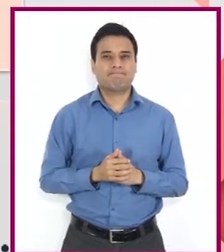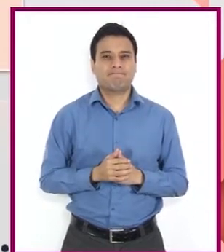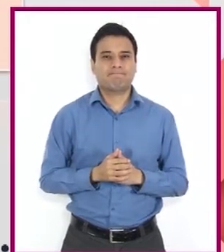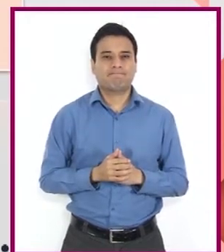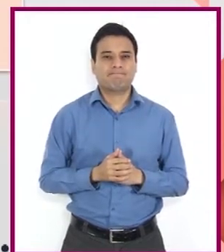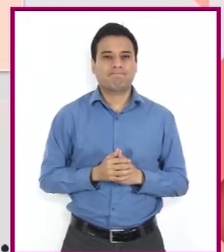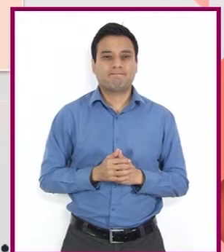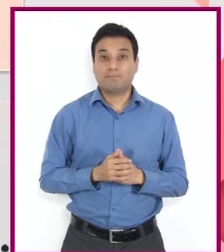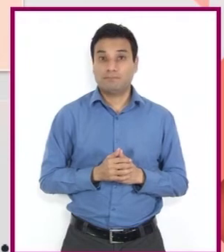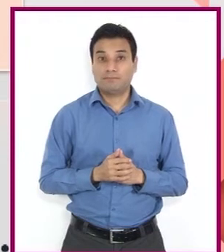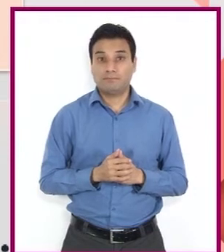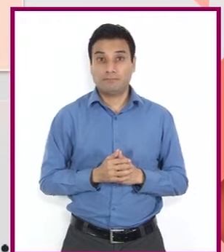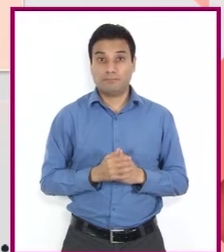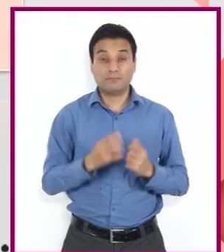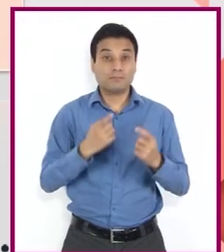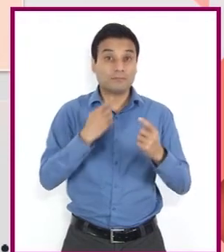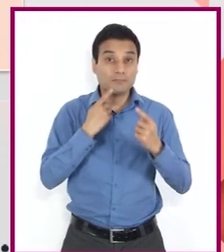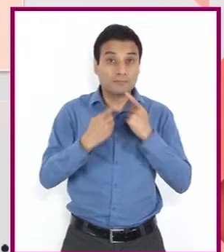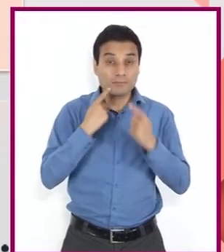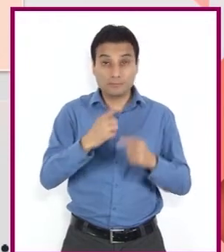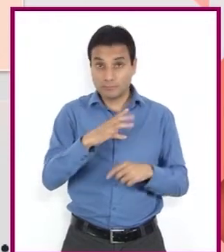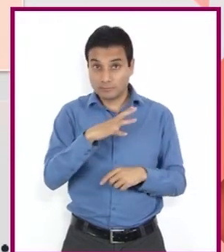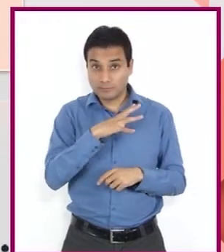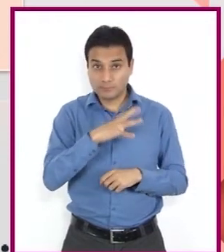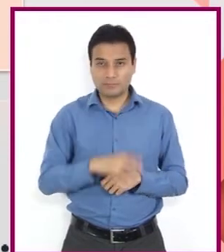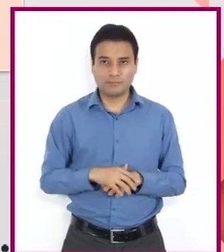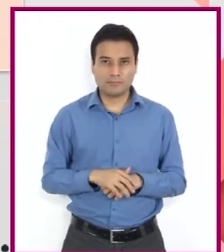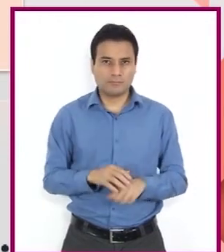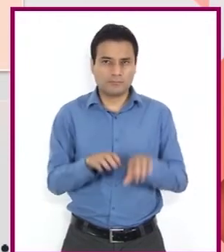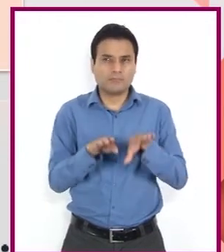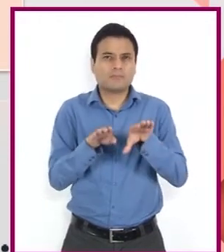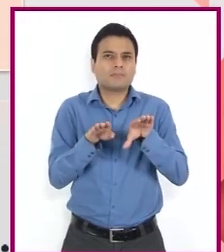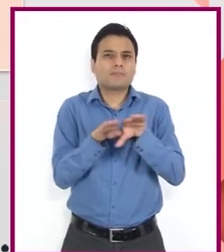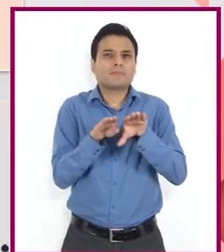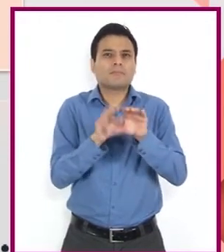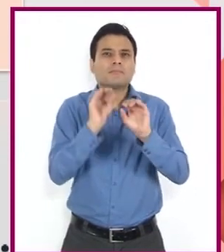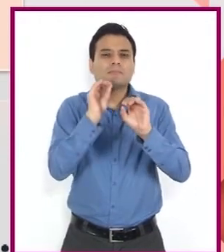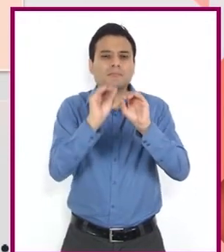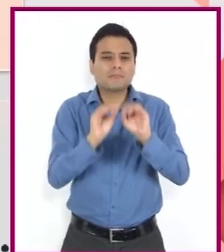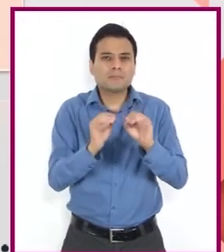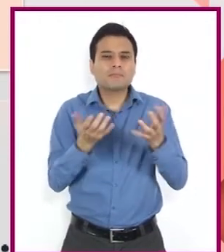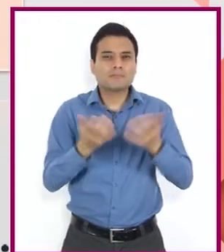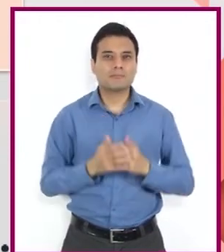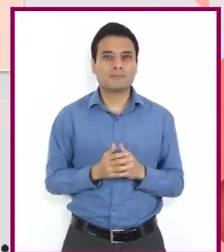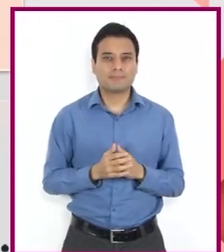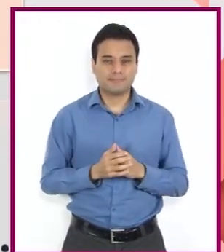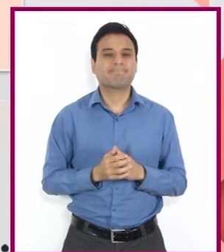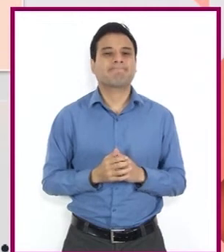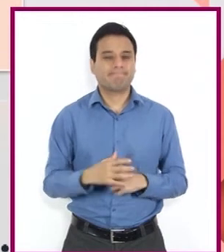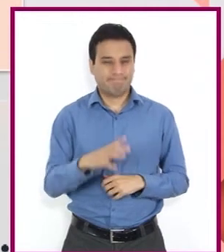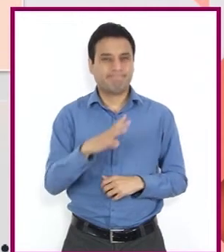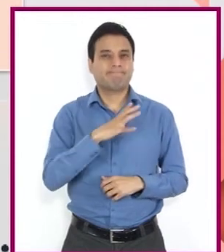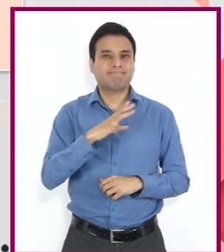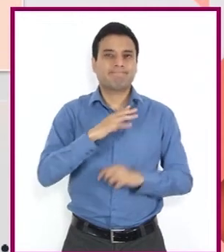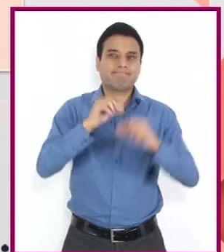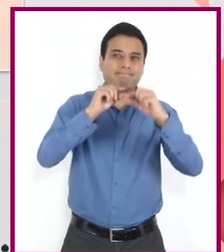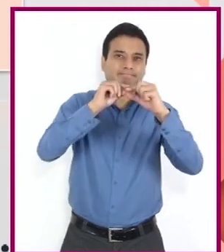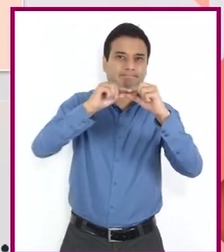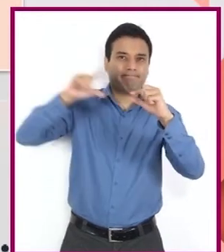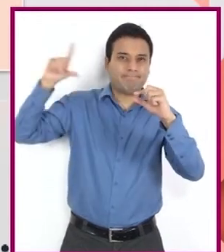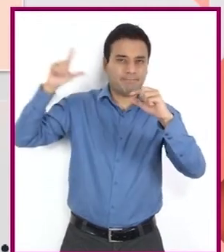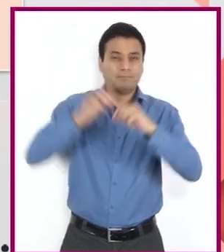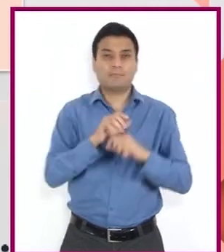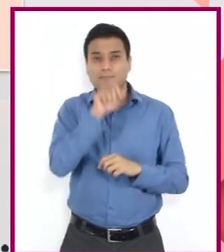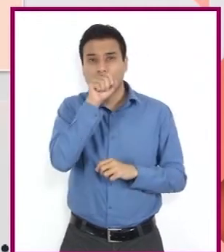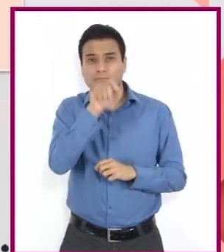¿Hay diálogos? ¿Cómo se representan? Sí, con globos de diálogo y voz en off del